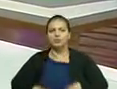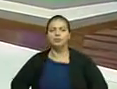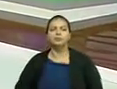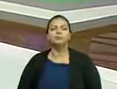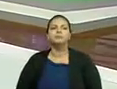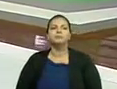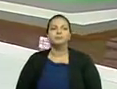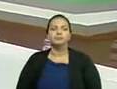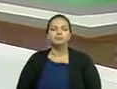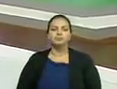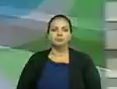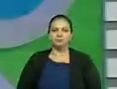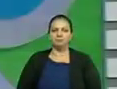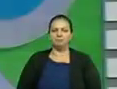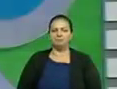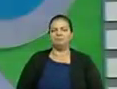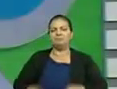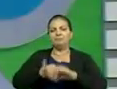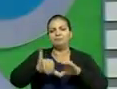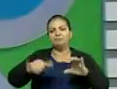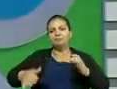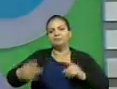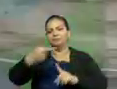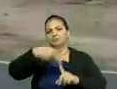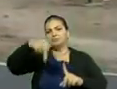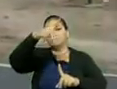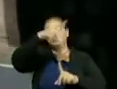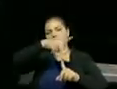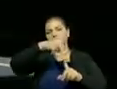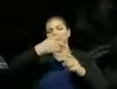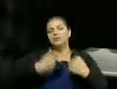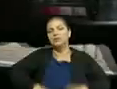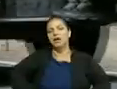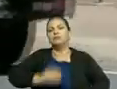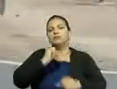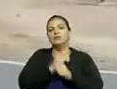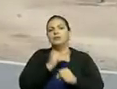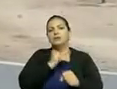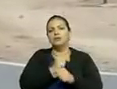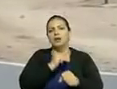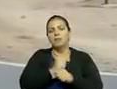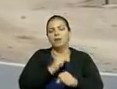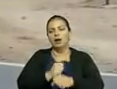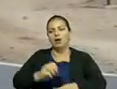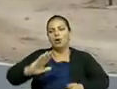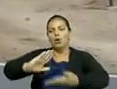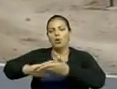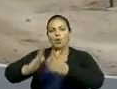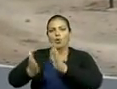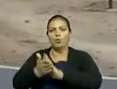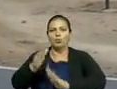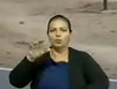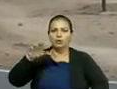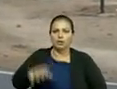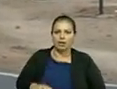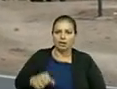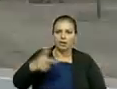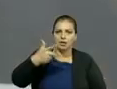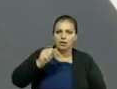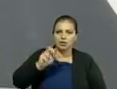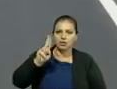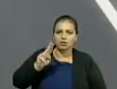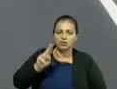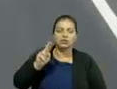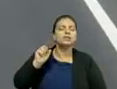La prefectura de la provincia de Santa Elena entregó la nueva carretera que une a la comuna Tugaduaja de Chanduy. La vía